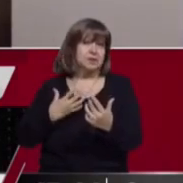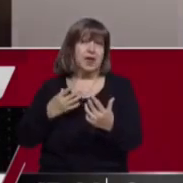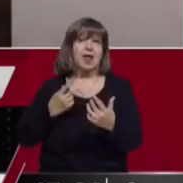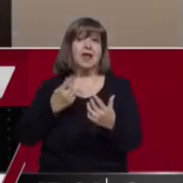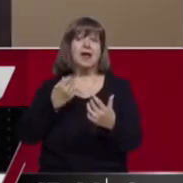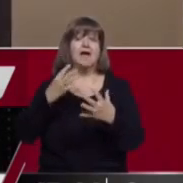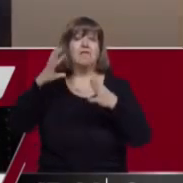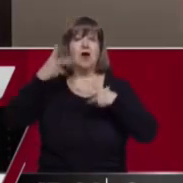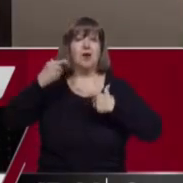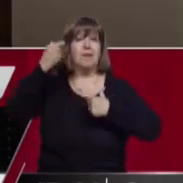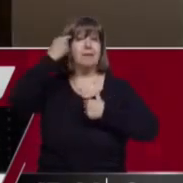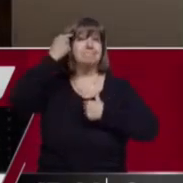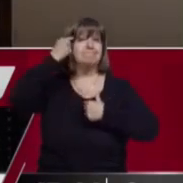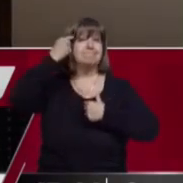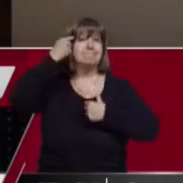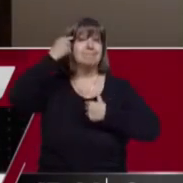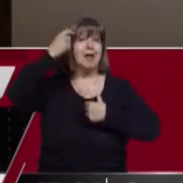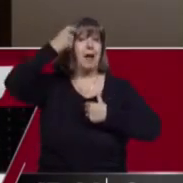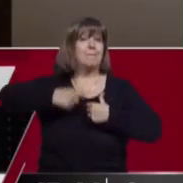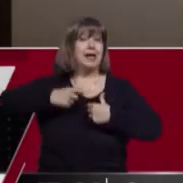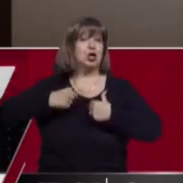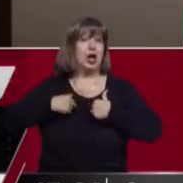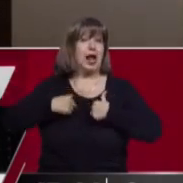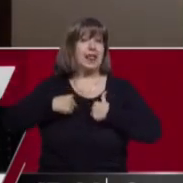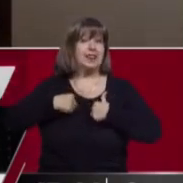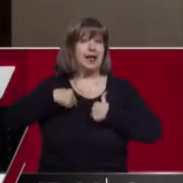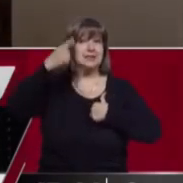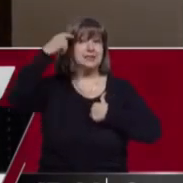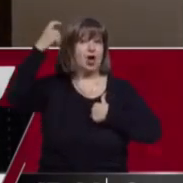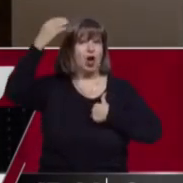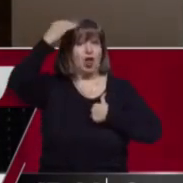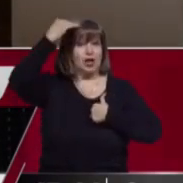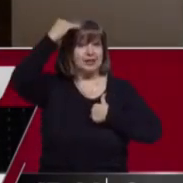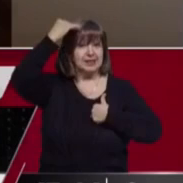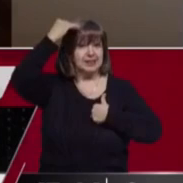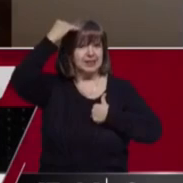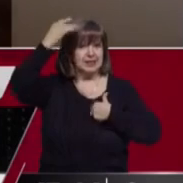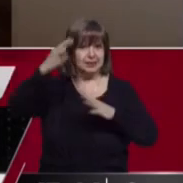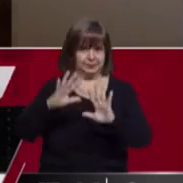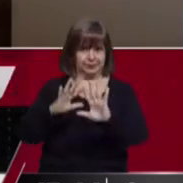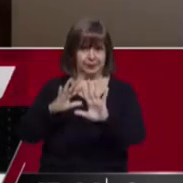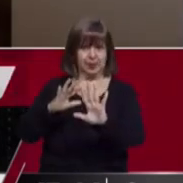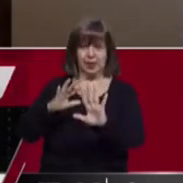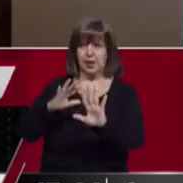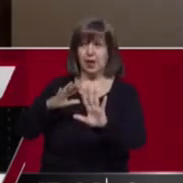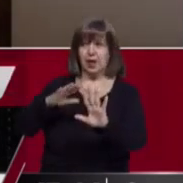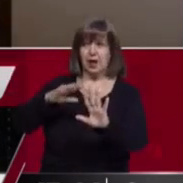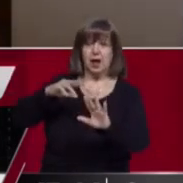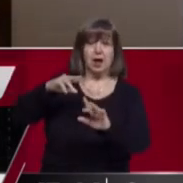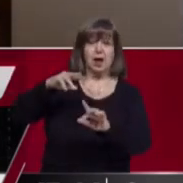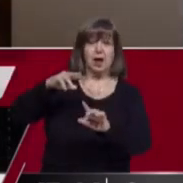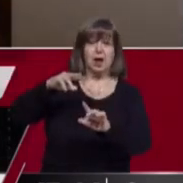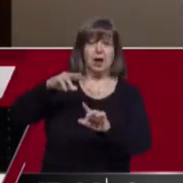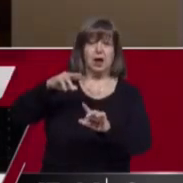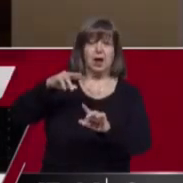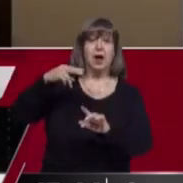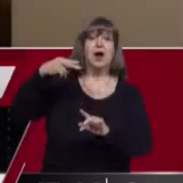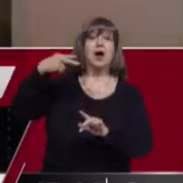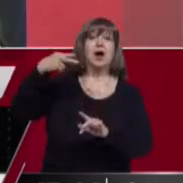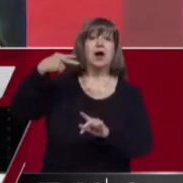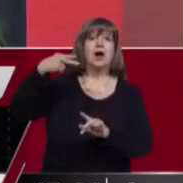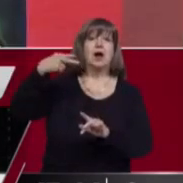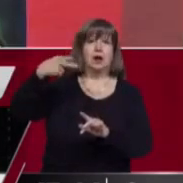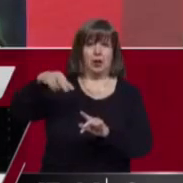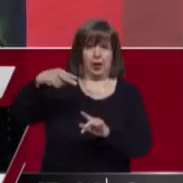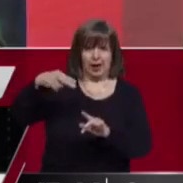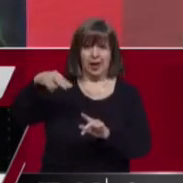hablando de algo mucho más complejo, que se dan las violencias sexuales donde los agresores no necesariamente tienen que tener un contexto para